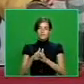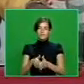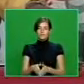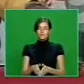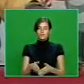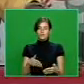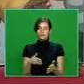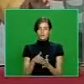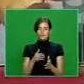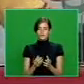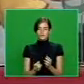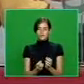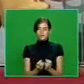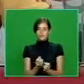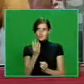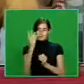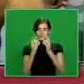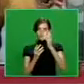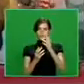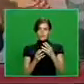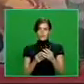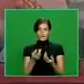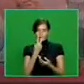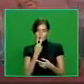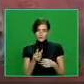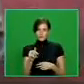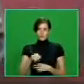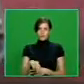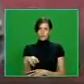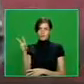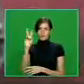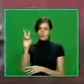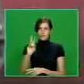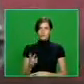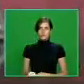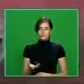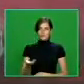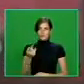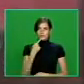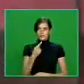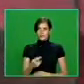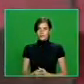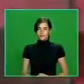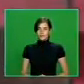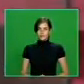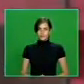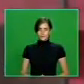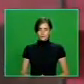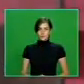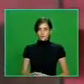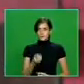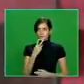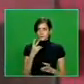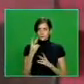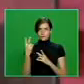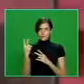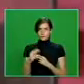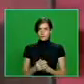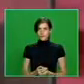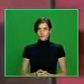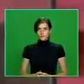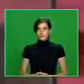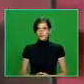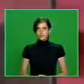antimisiles que acabamos de visitar nos está visitando en Venezuela valga la expresión Qué buena toma Mira qué buena